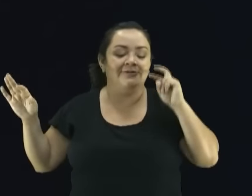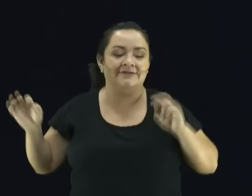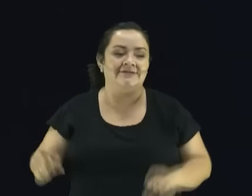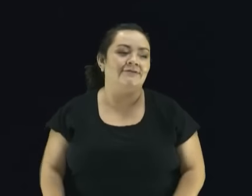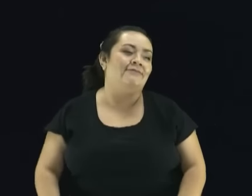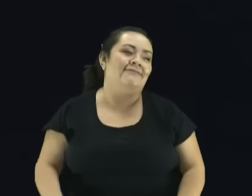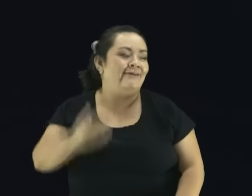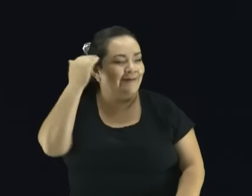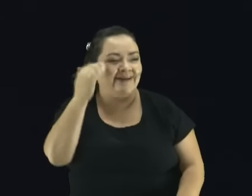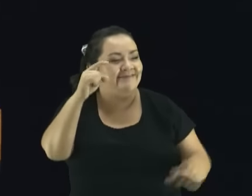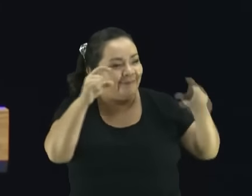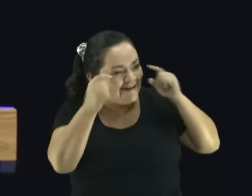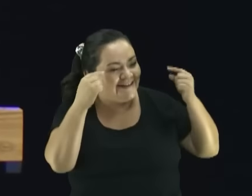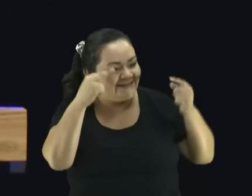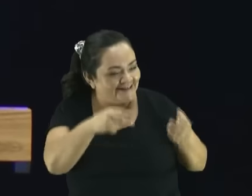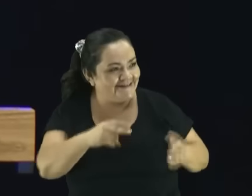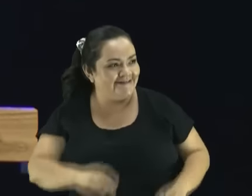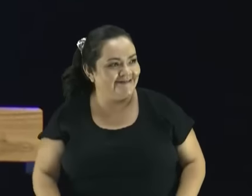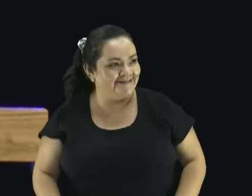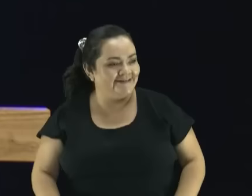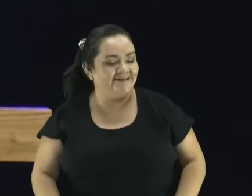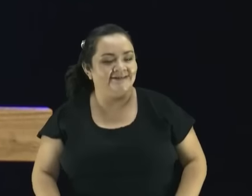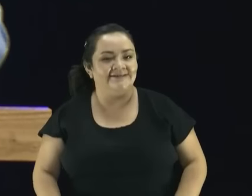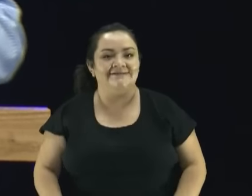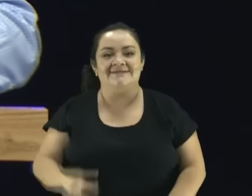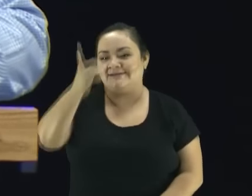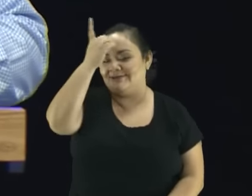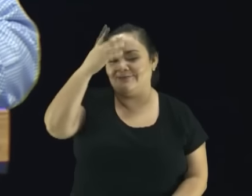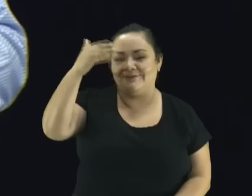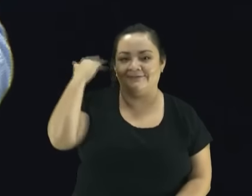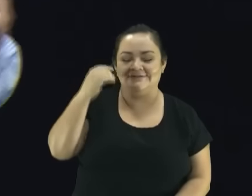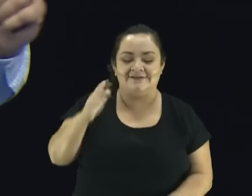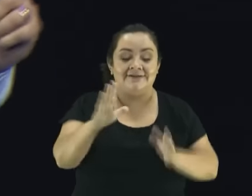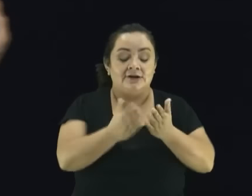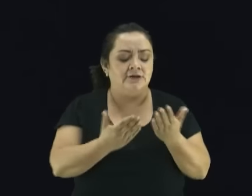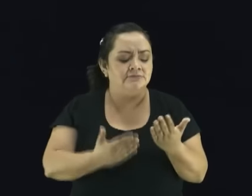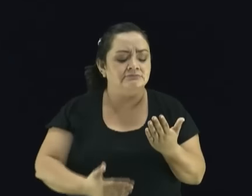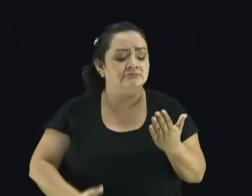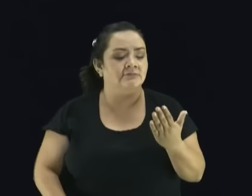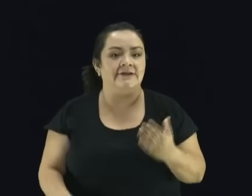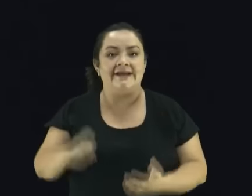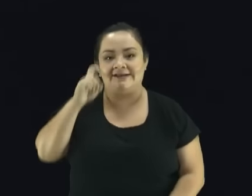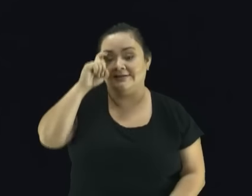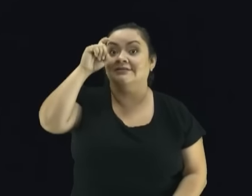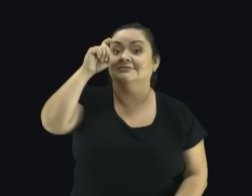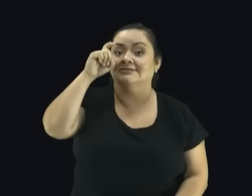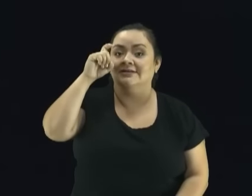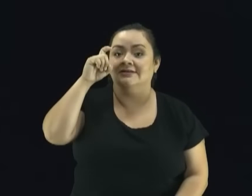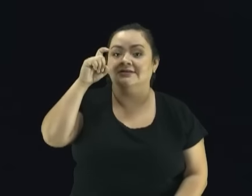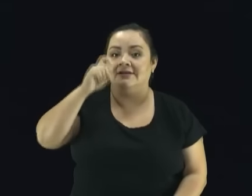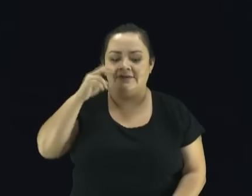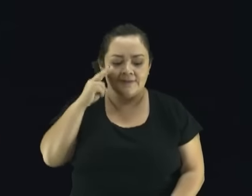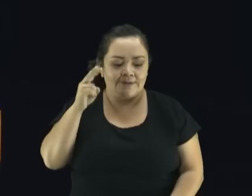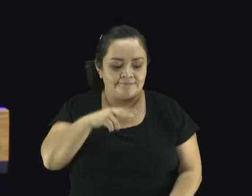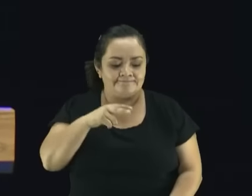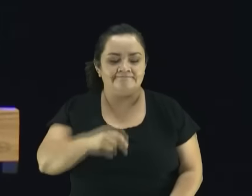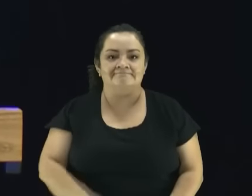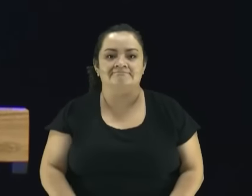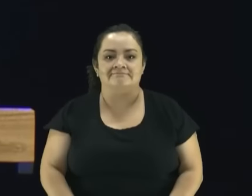ponete los lentes domingo pasado estaba leyendo La lectura antifonal ca mal guapa que no le funcione un farol estaba í